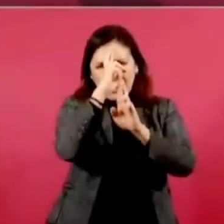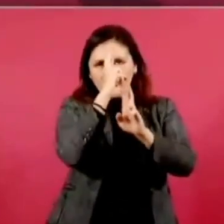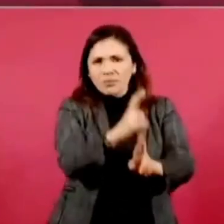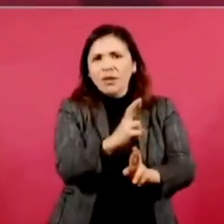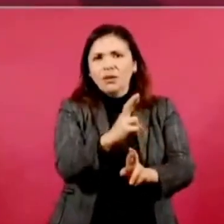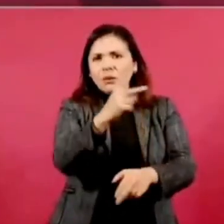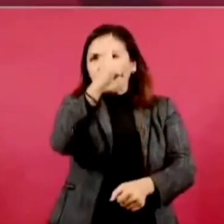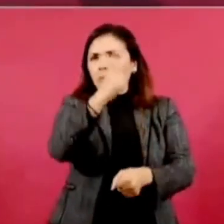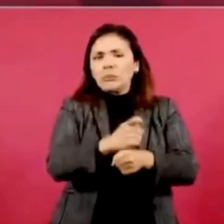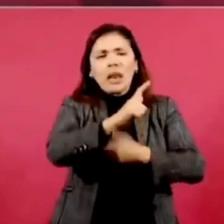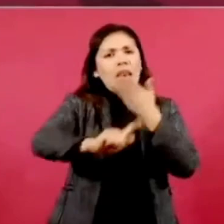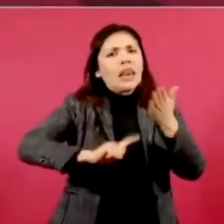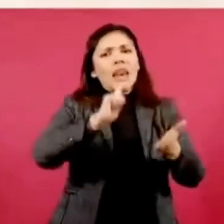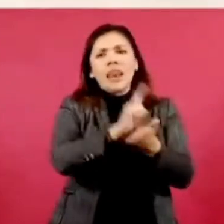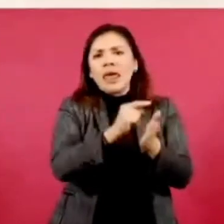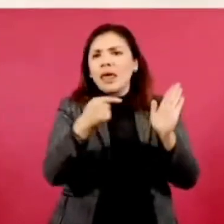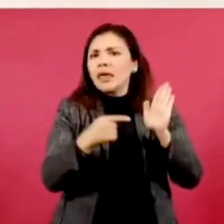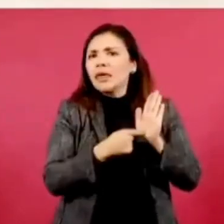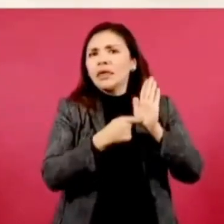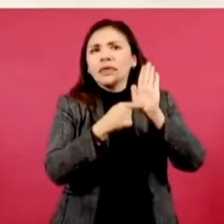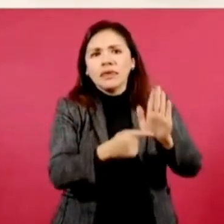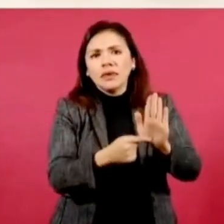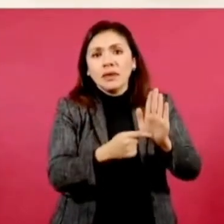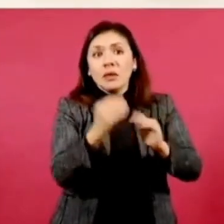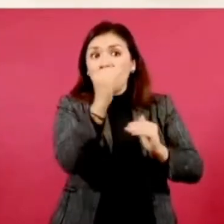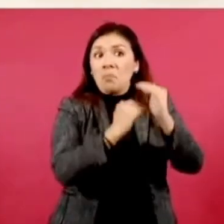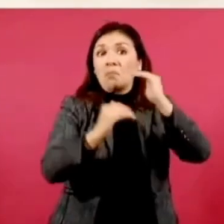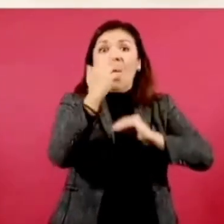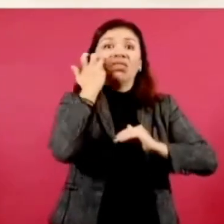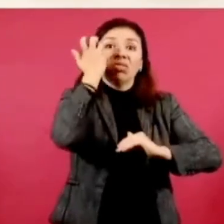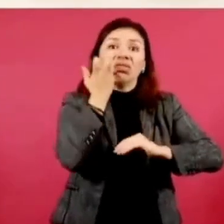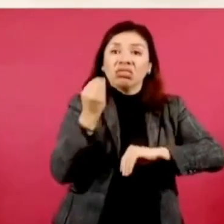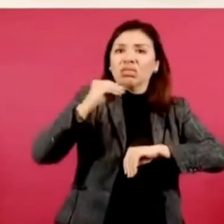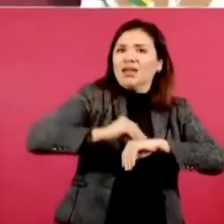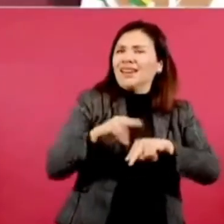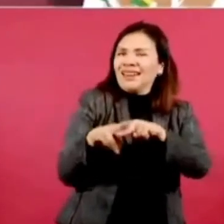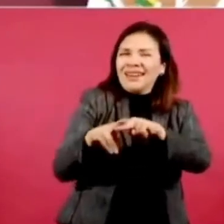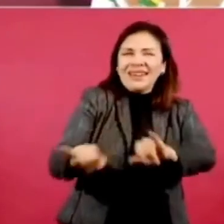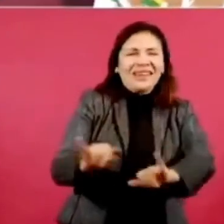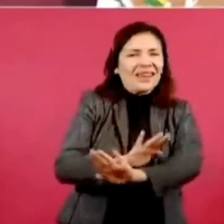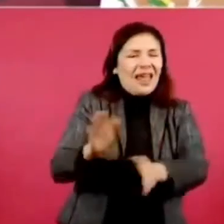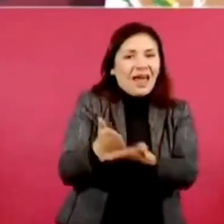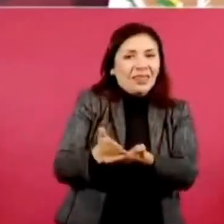al margen de la ley nada y por encima de la ley nadie,